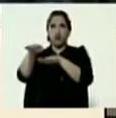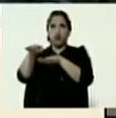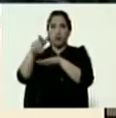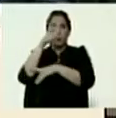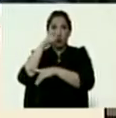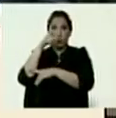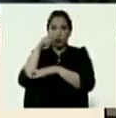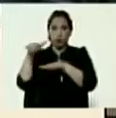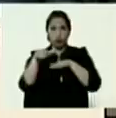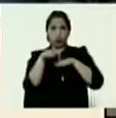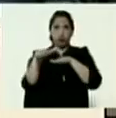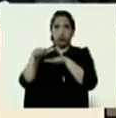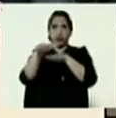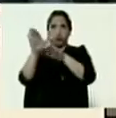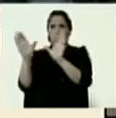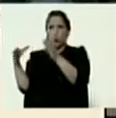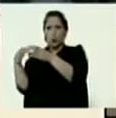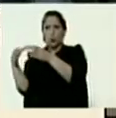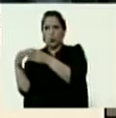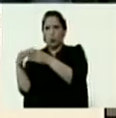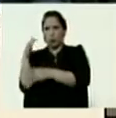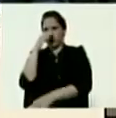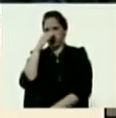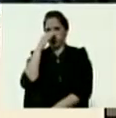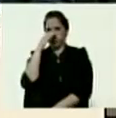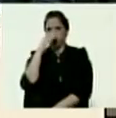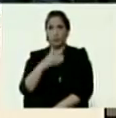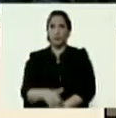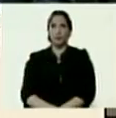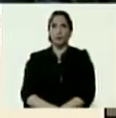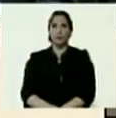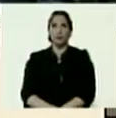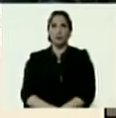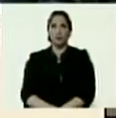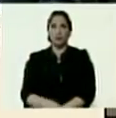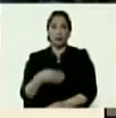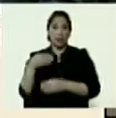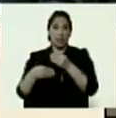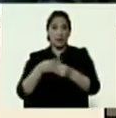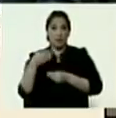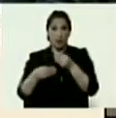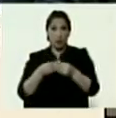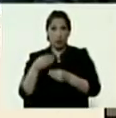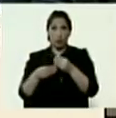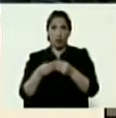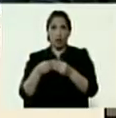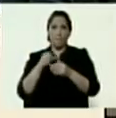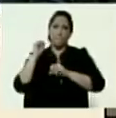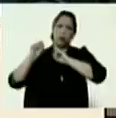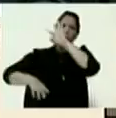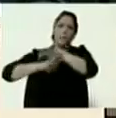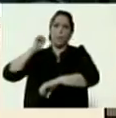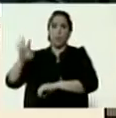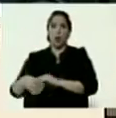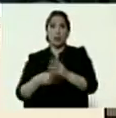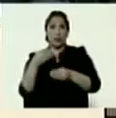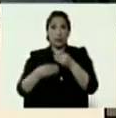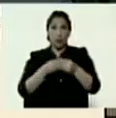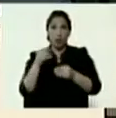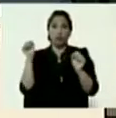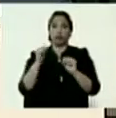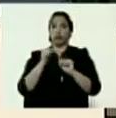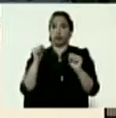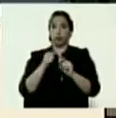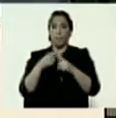escoltado por la banda de Los Rastrojos, se iban a generar estos disturbios, que en efecto se generaron,